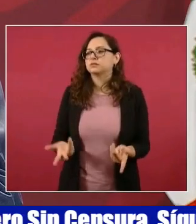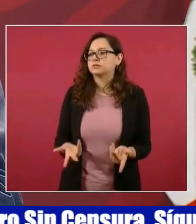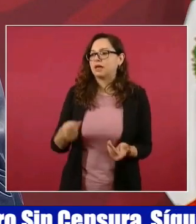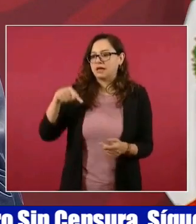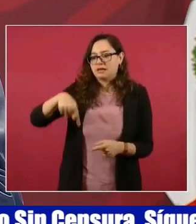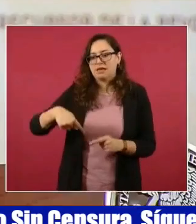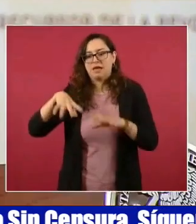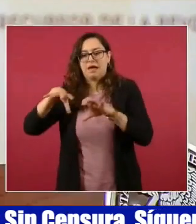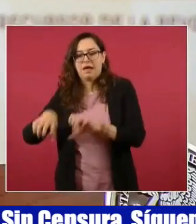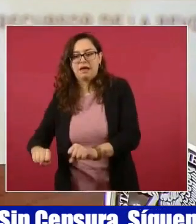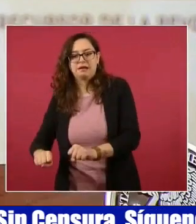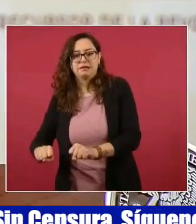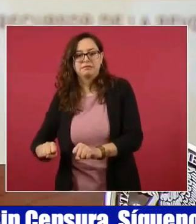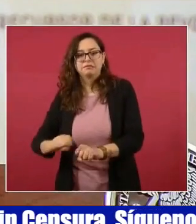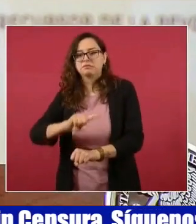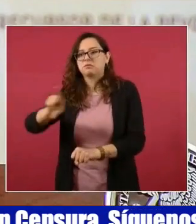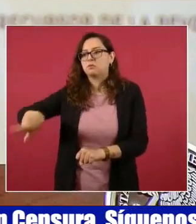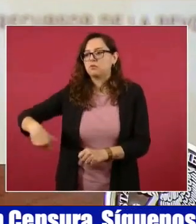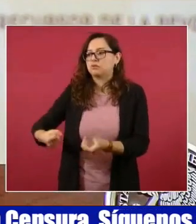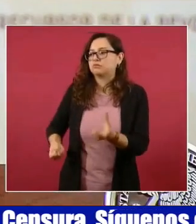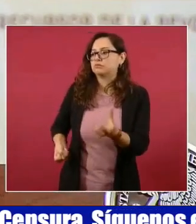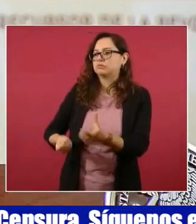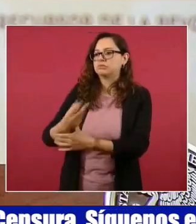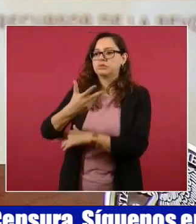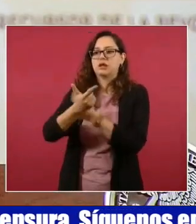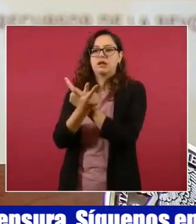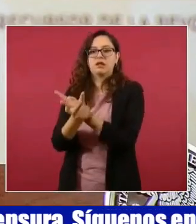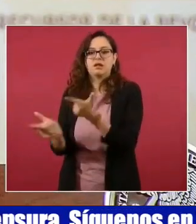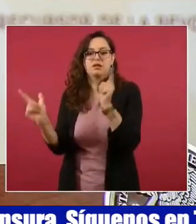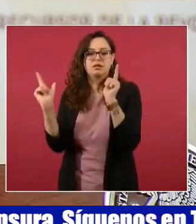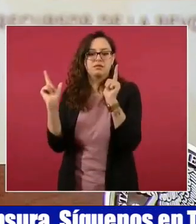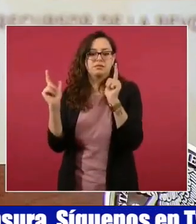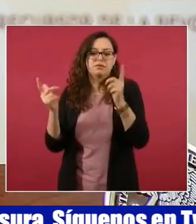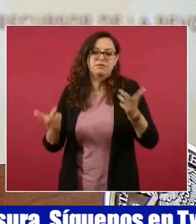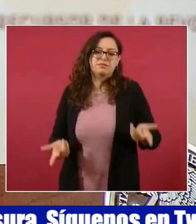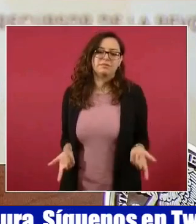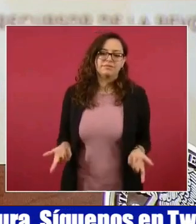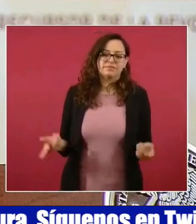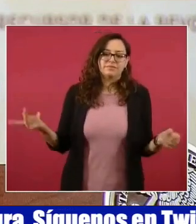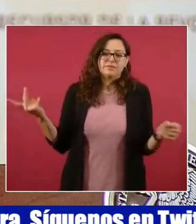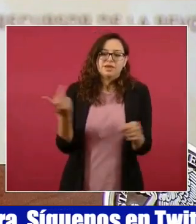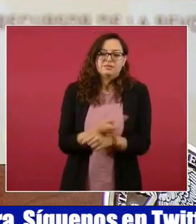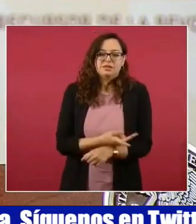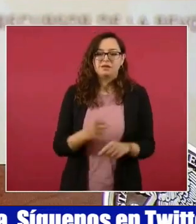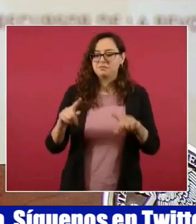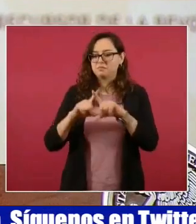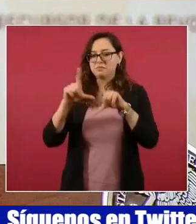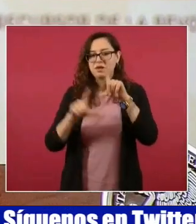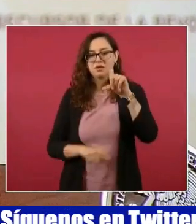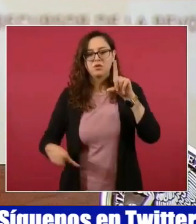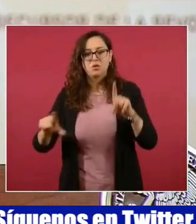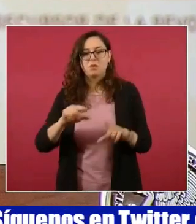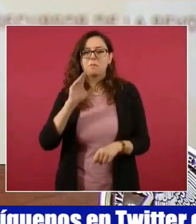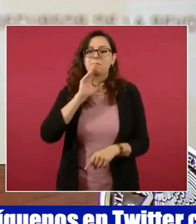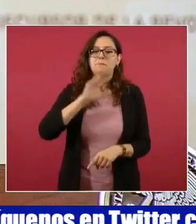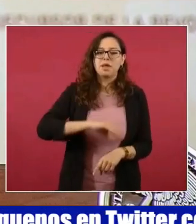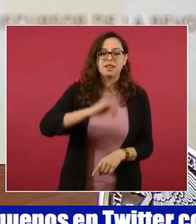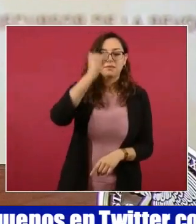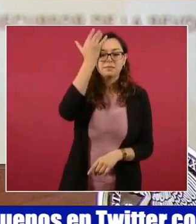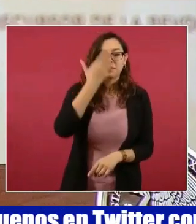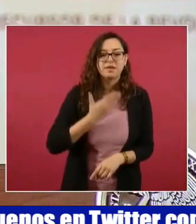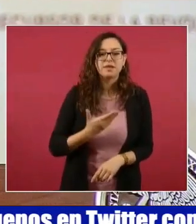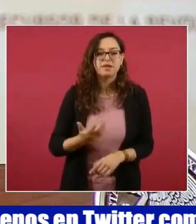sistema. Nos habría gustado que el candidato provocador y pendenciero hubiese dejado de serlo al llegar a Palacio, y a mi juicio a ratos